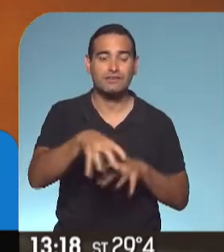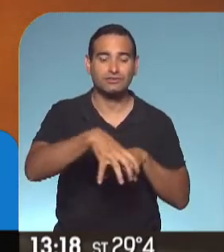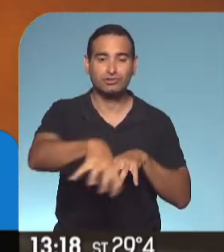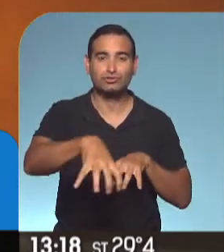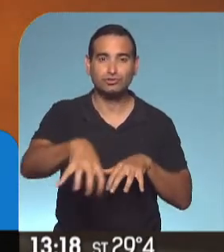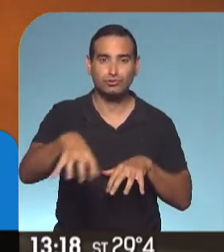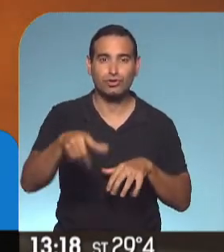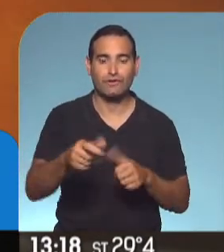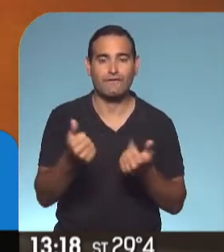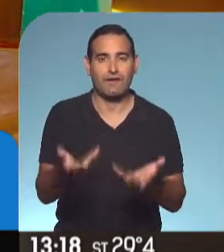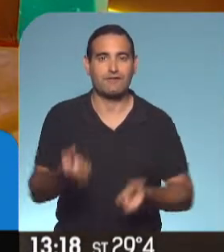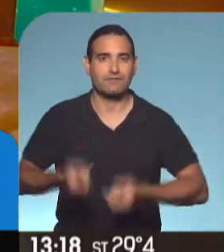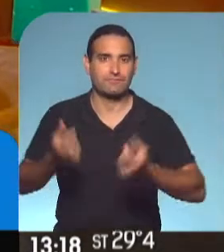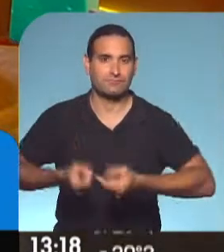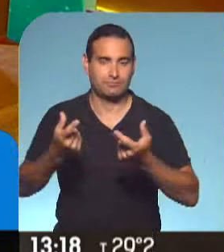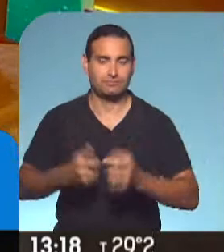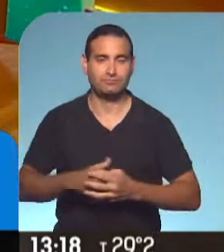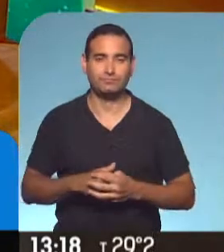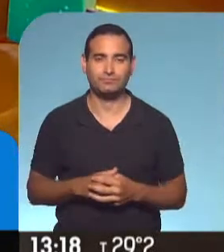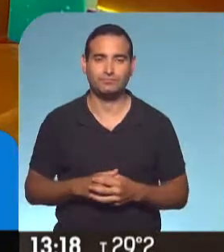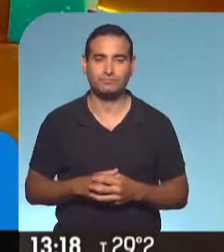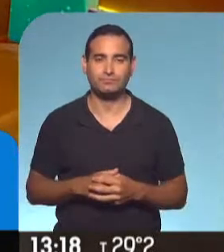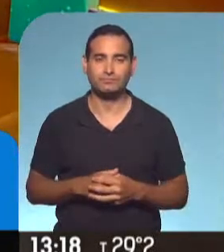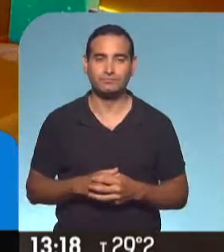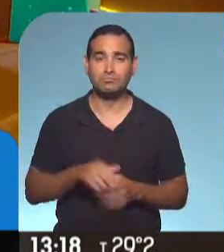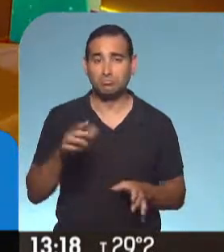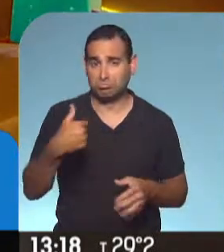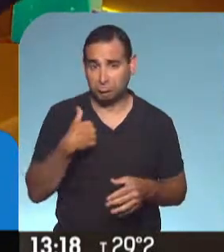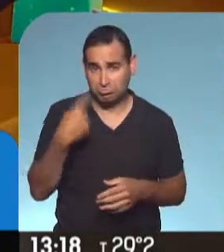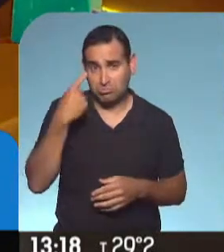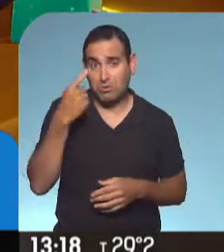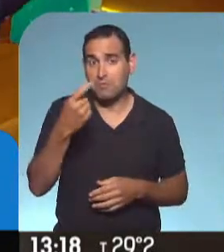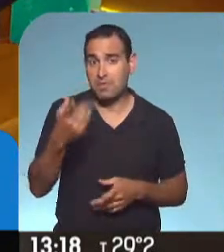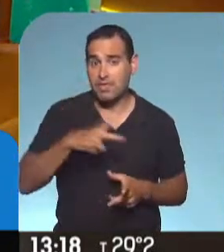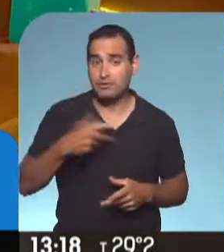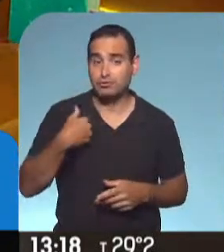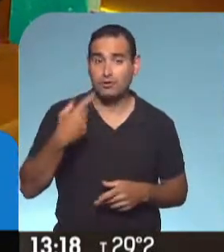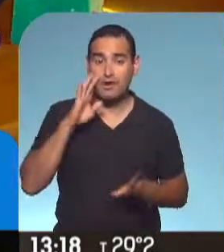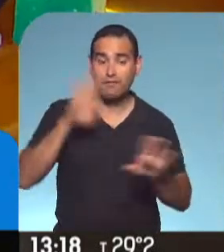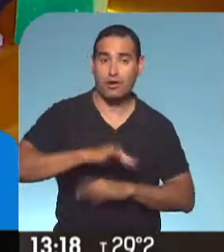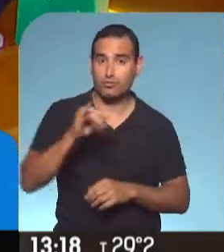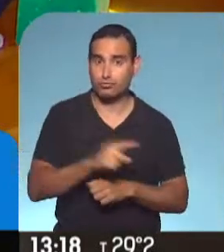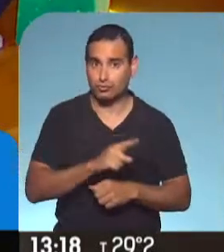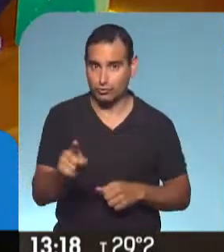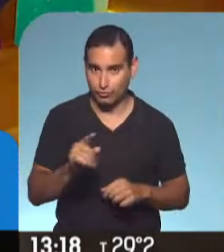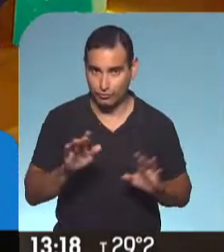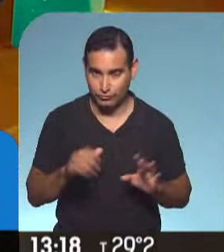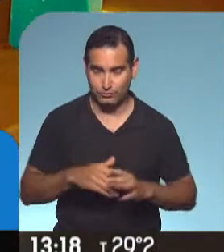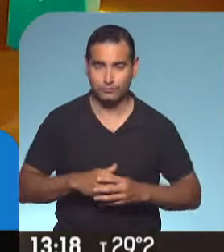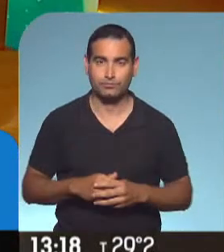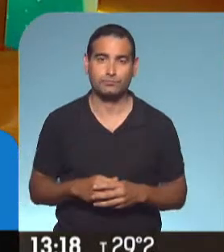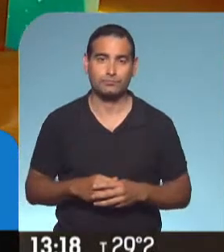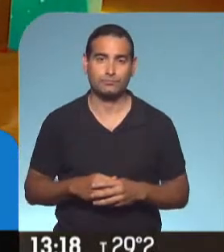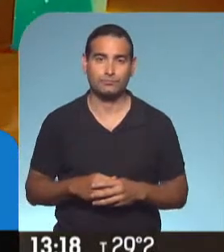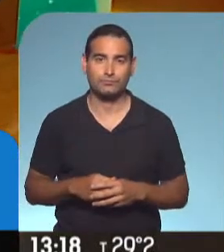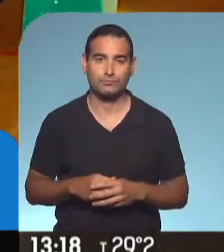está beneficiando con las exportaciones que es una interpretación y más medidas y es verdad si es así testigos y si